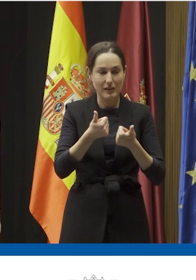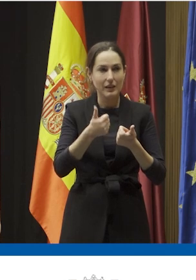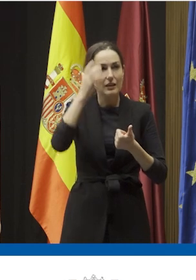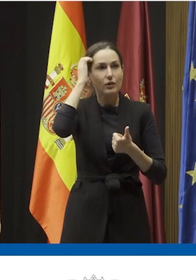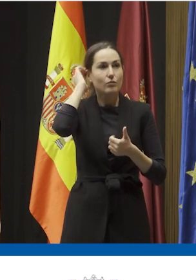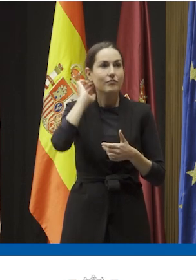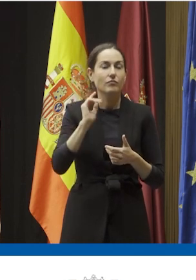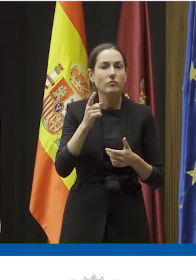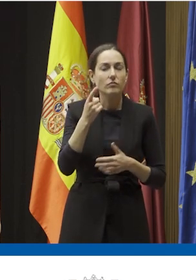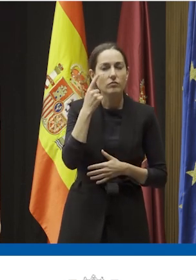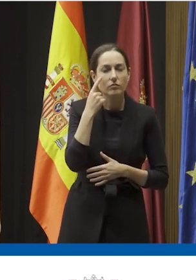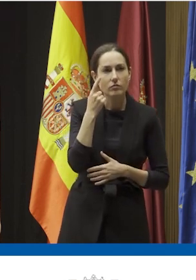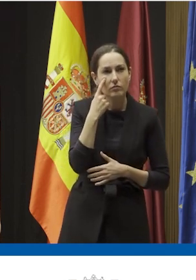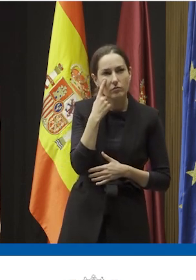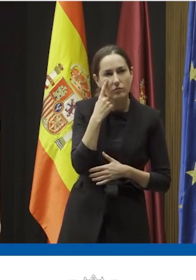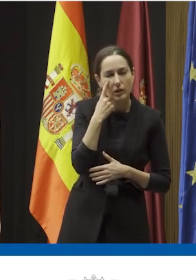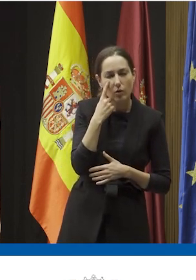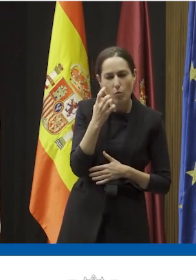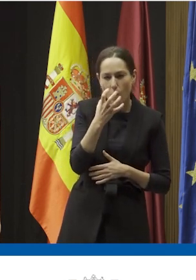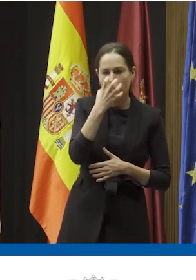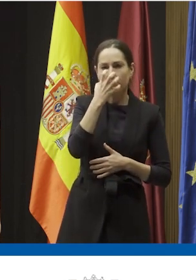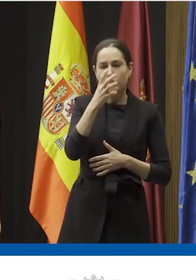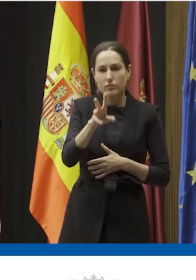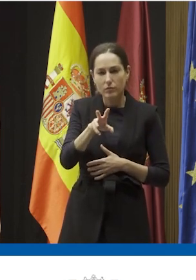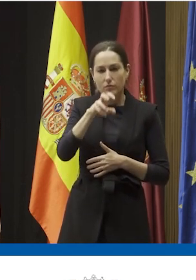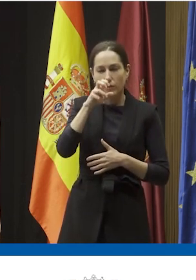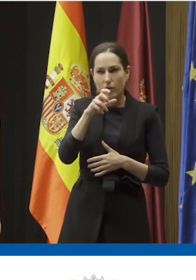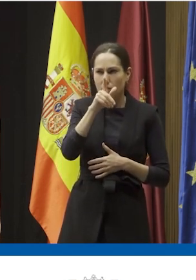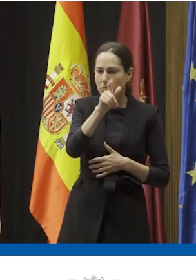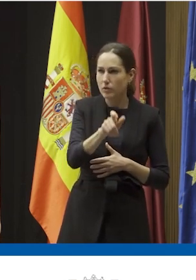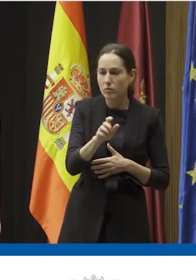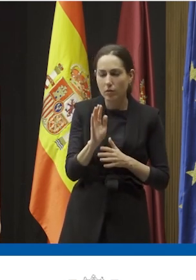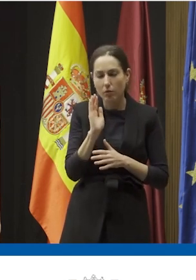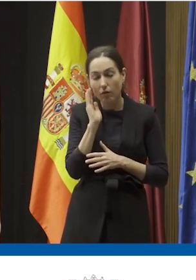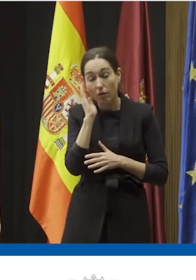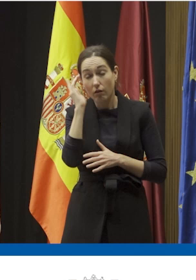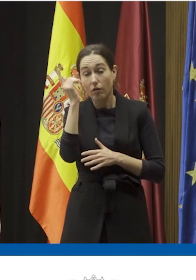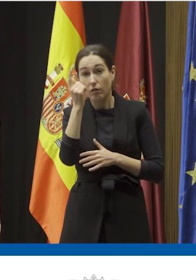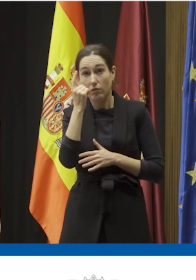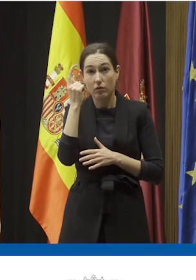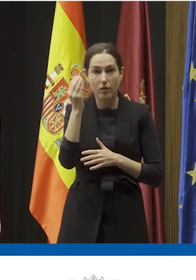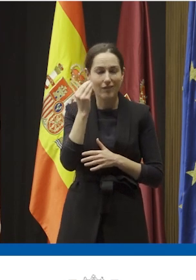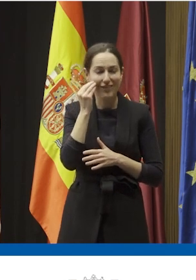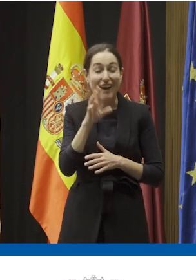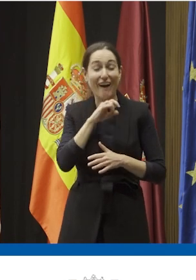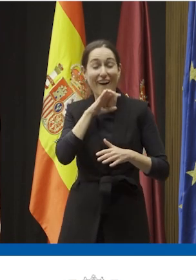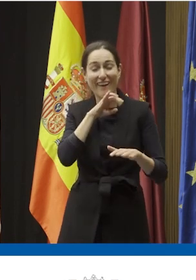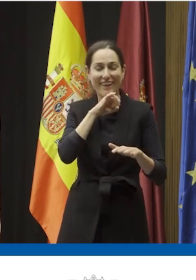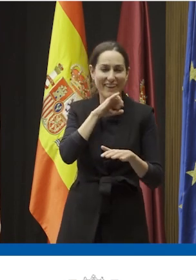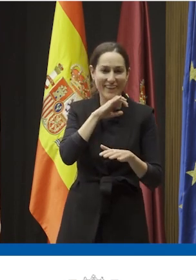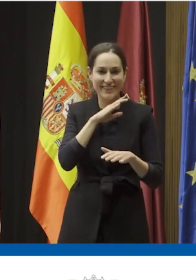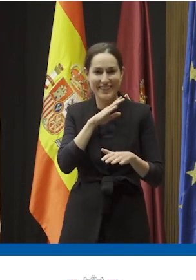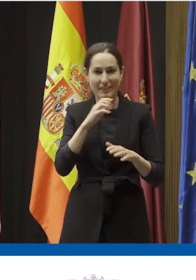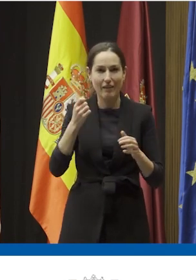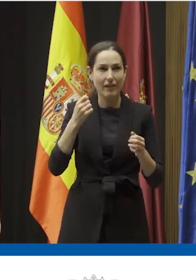usaban un vapor especial que atontaba, adormecía a las personas, se ponían muy contentas, se daban